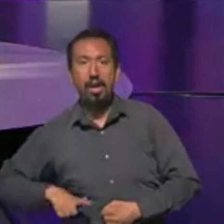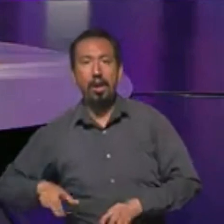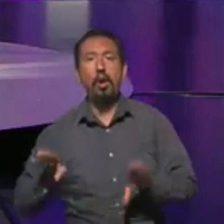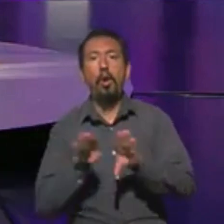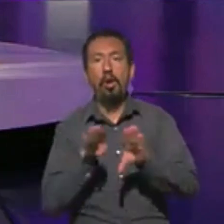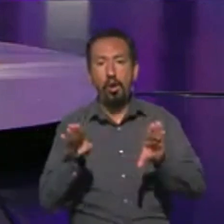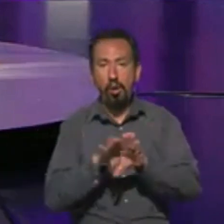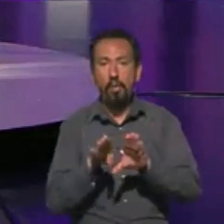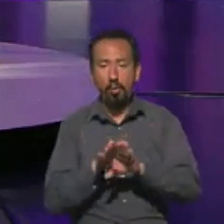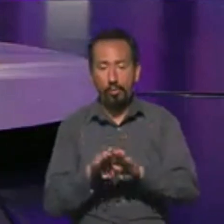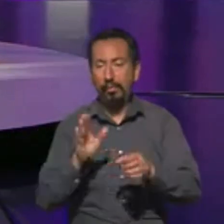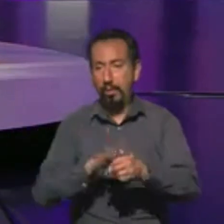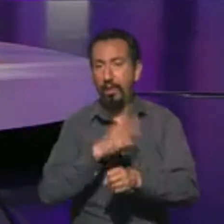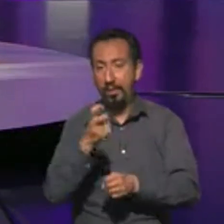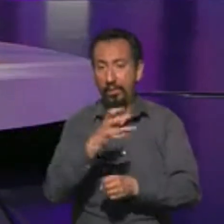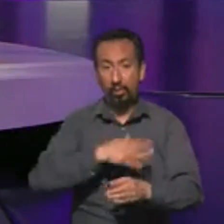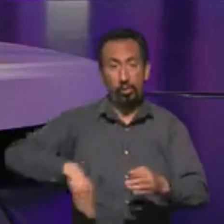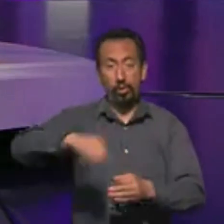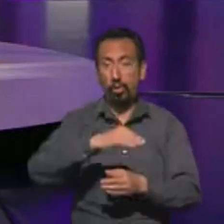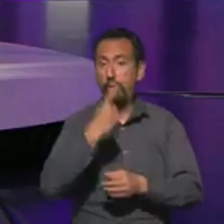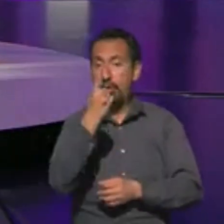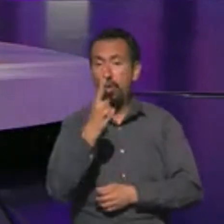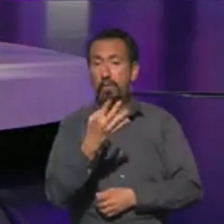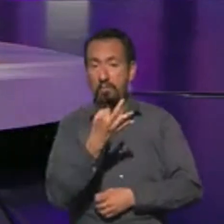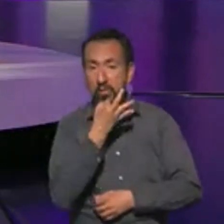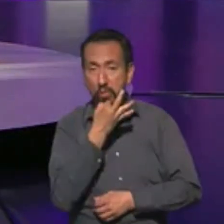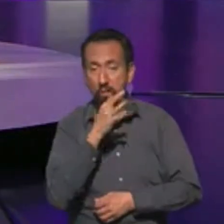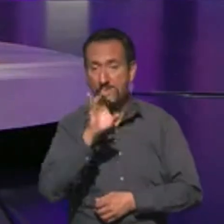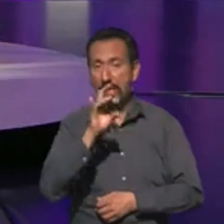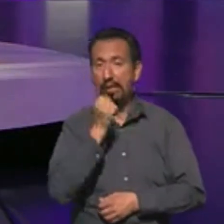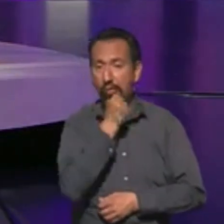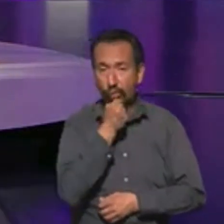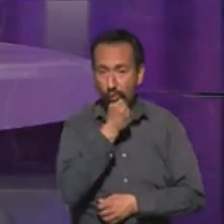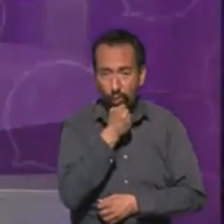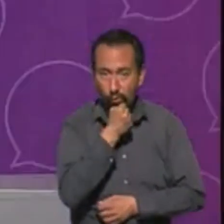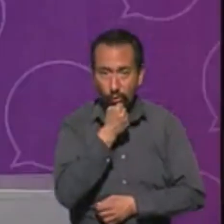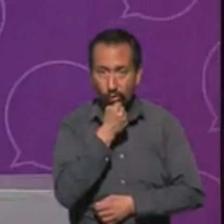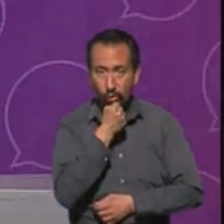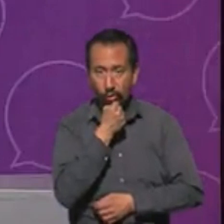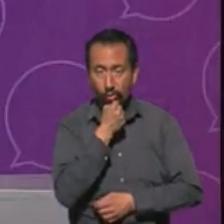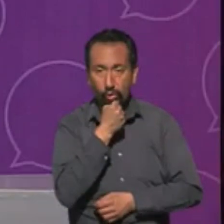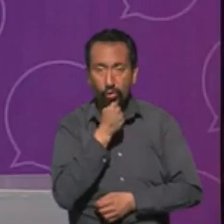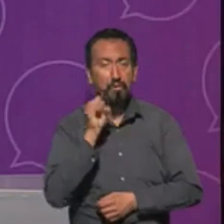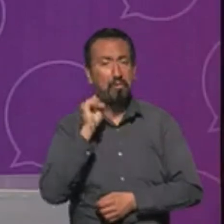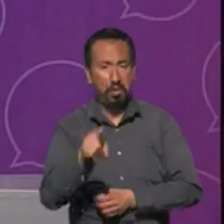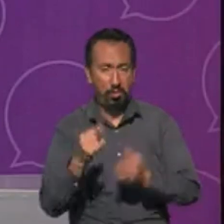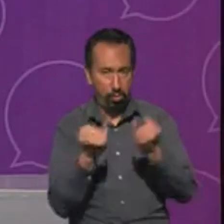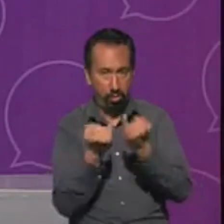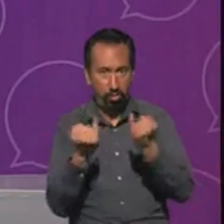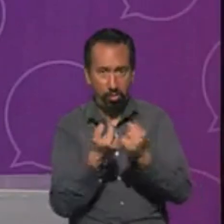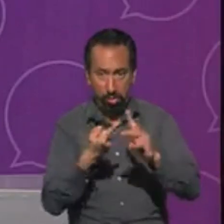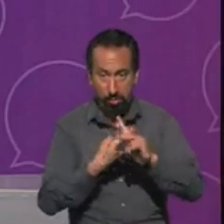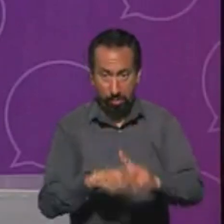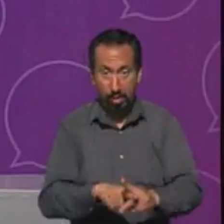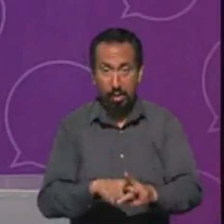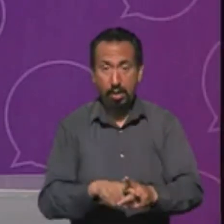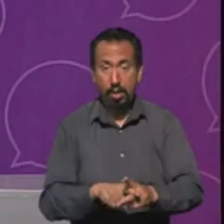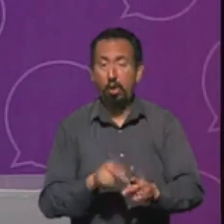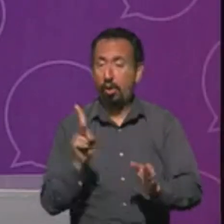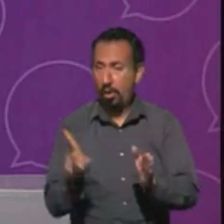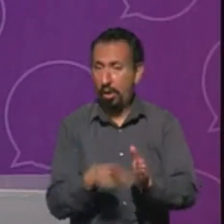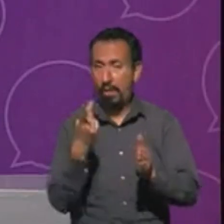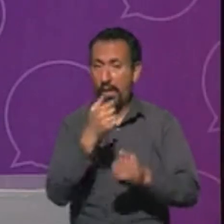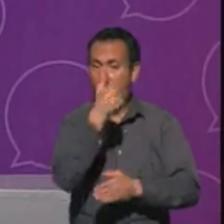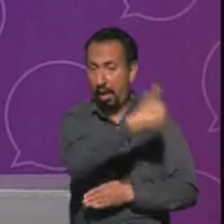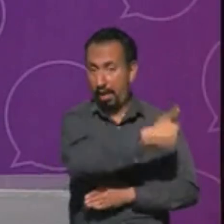minuto y medio para contestar a las preguntas que les estaremos elaborando mi compañera verenice y un servidor y también a partir de este momento tienen nuevamente